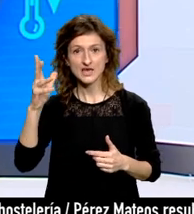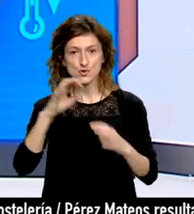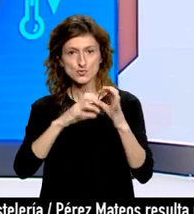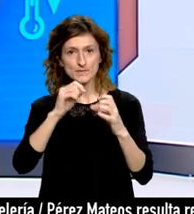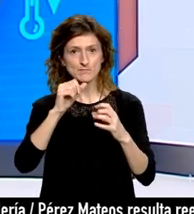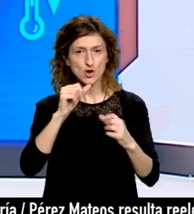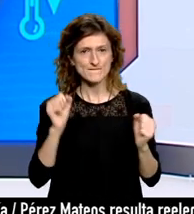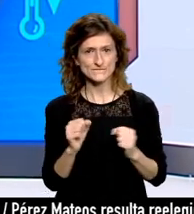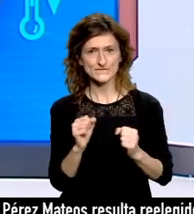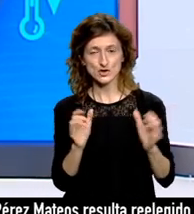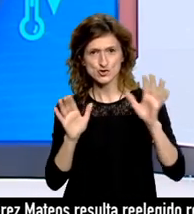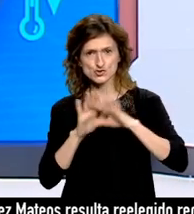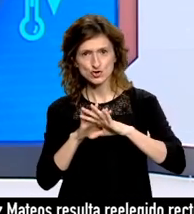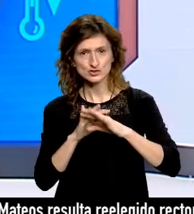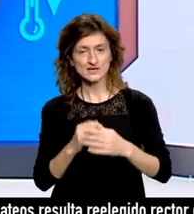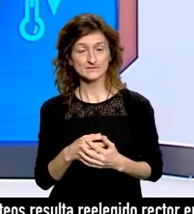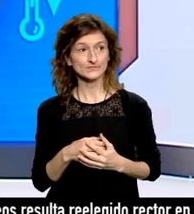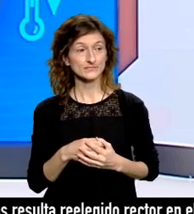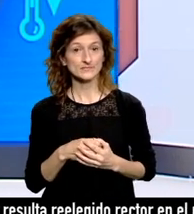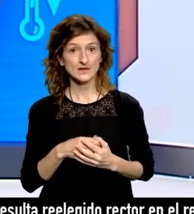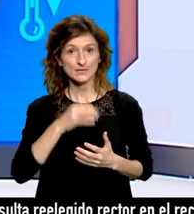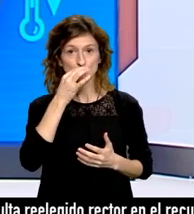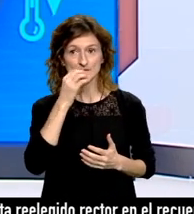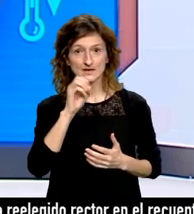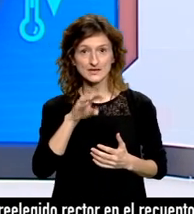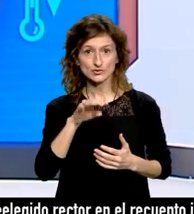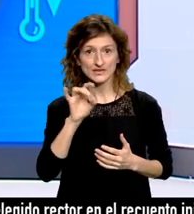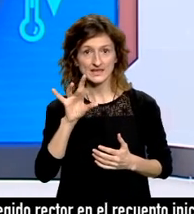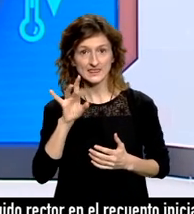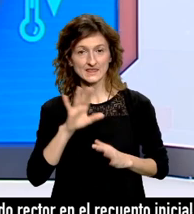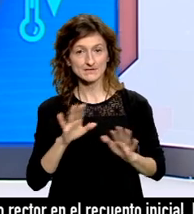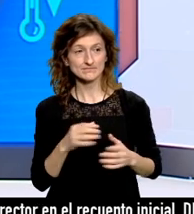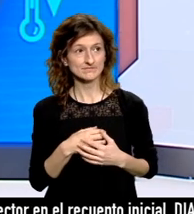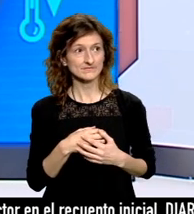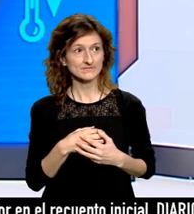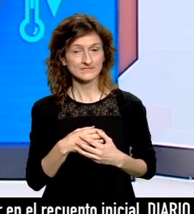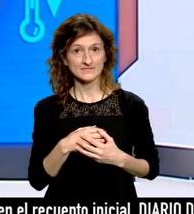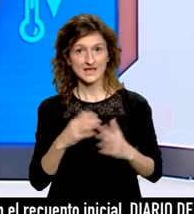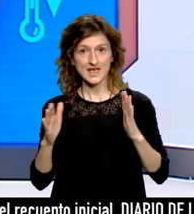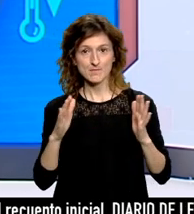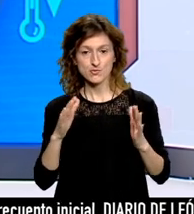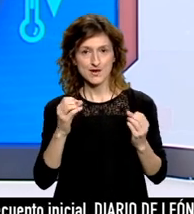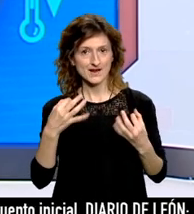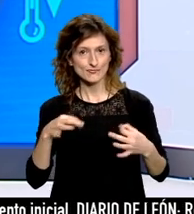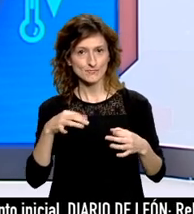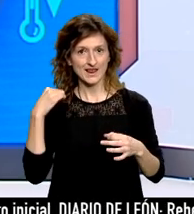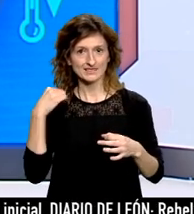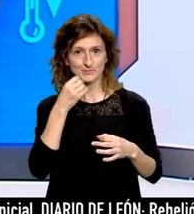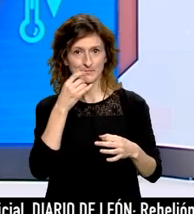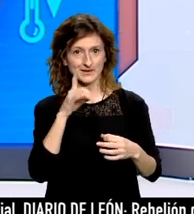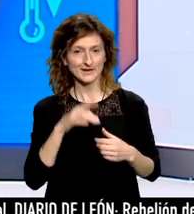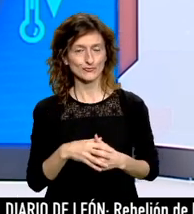poco nubosos, con frío por la noche y a primeras horas y tardes de 14 o 15 grados, lo normal para la época del año después de unas tardes